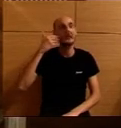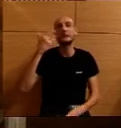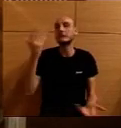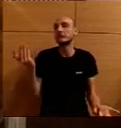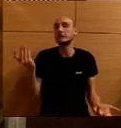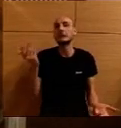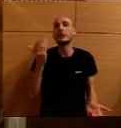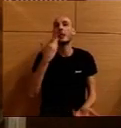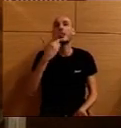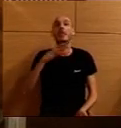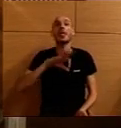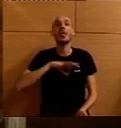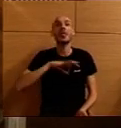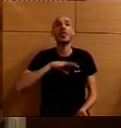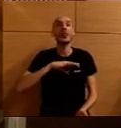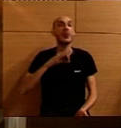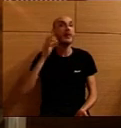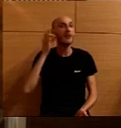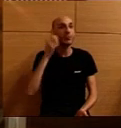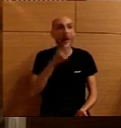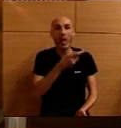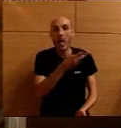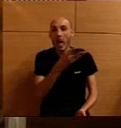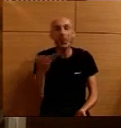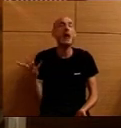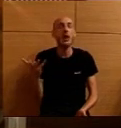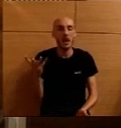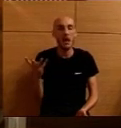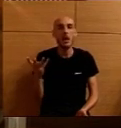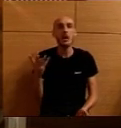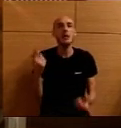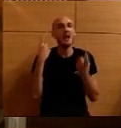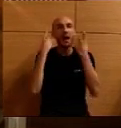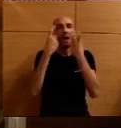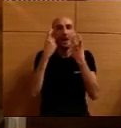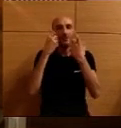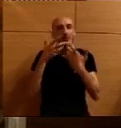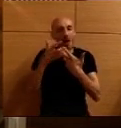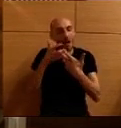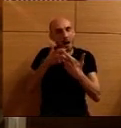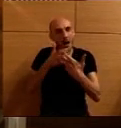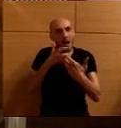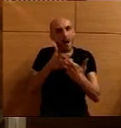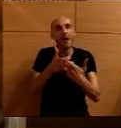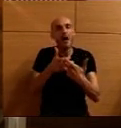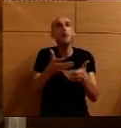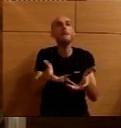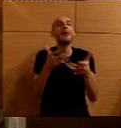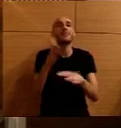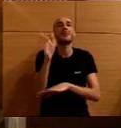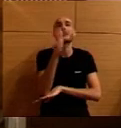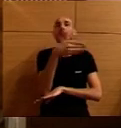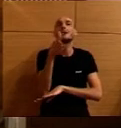diputada que fa algo del seu esforç per a que això sigui una realitat, en nom del Grup Popular, l'enhorabona a